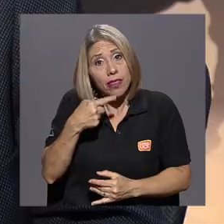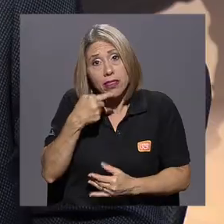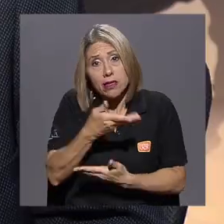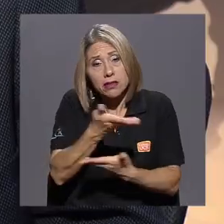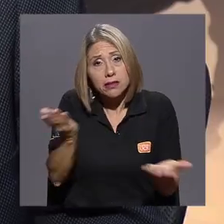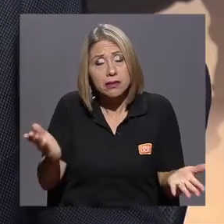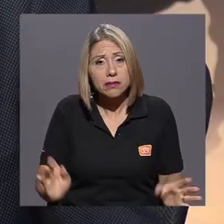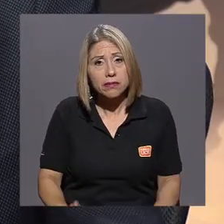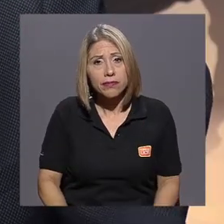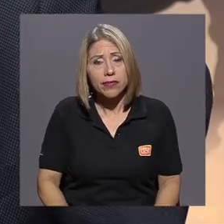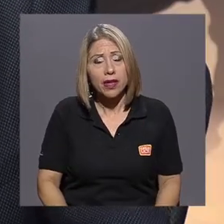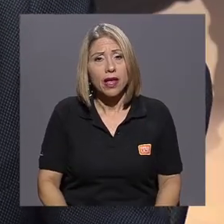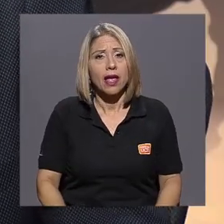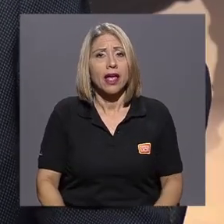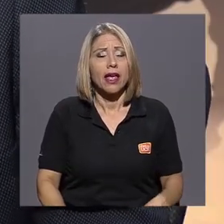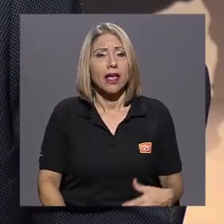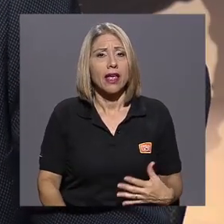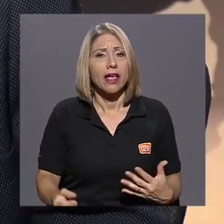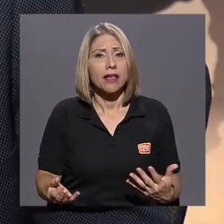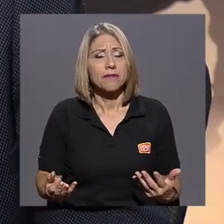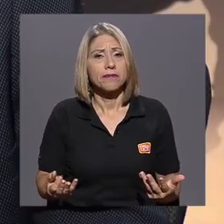claridad. O sea, es decir,